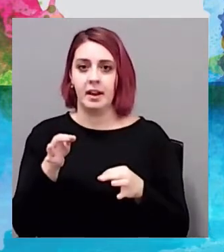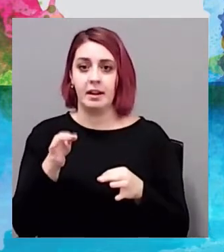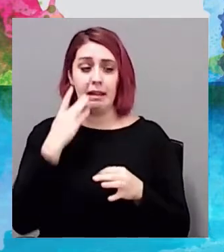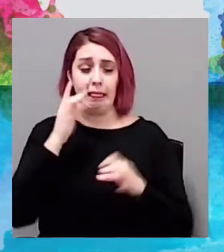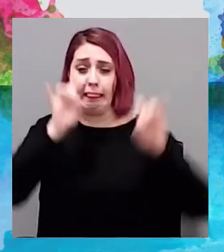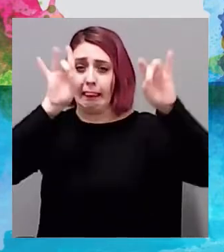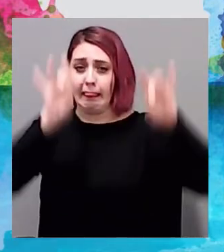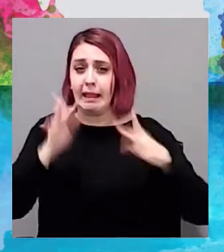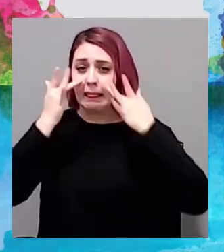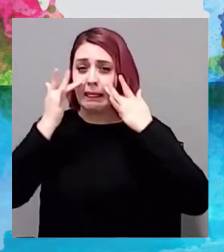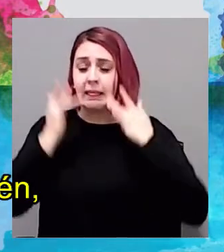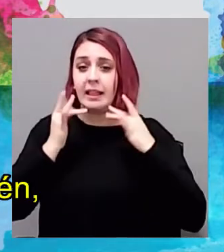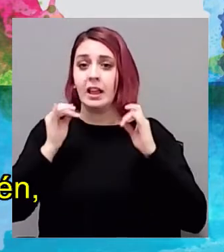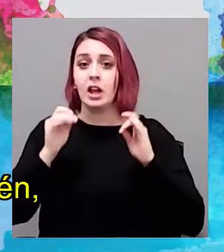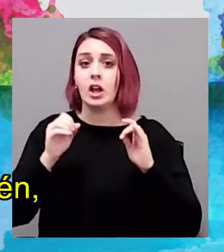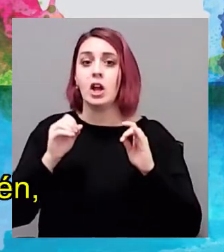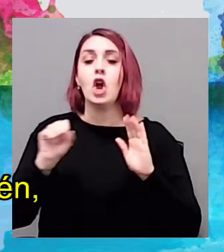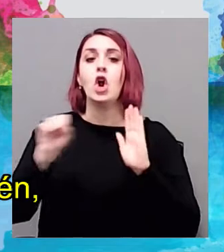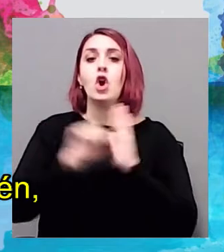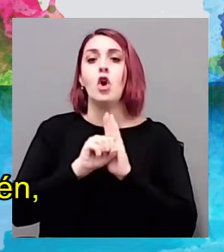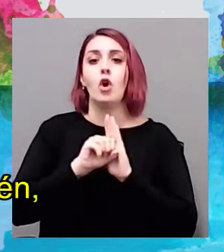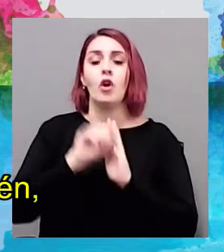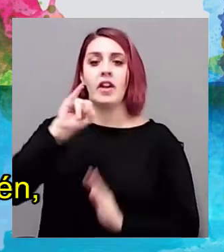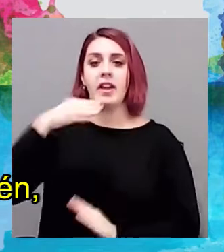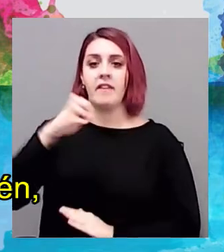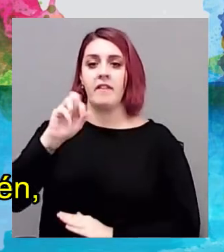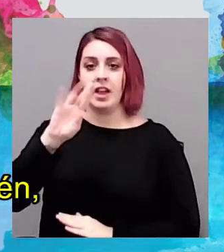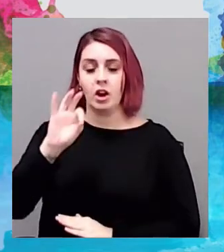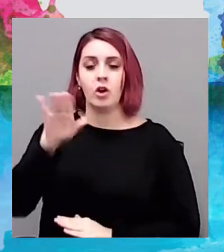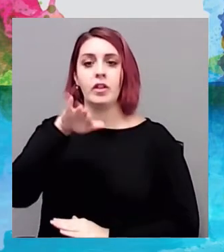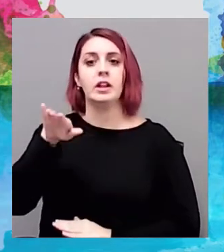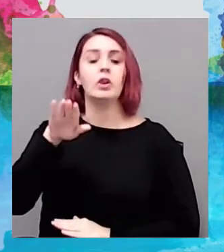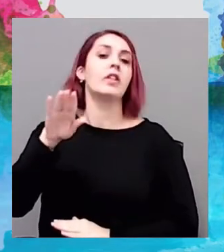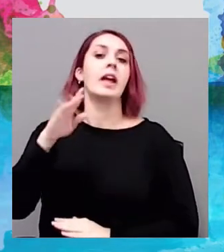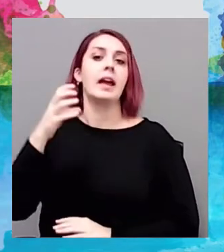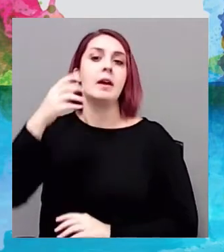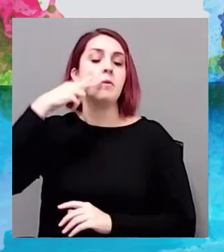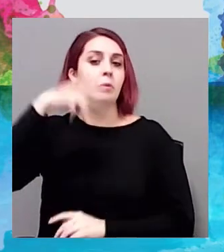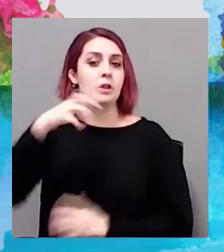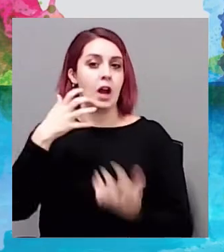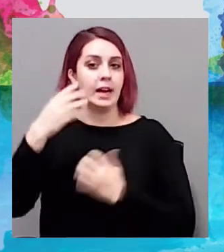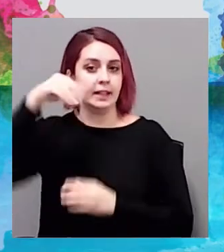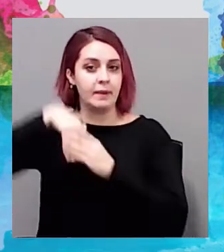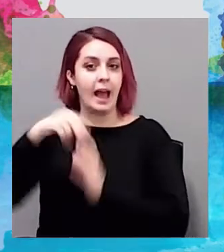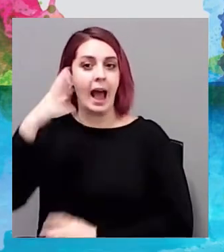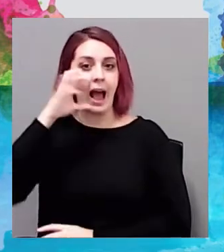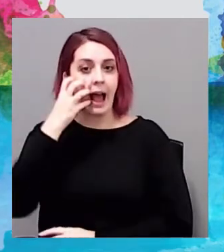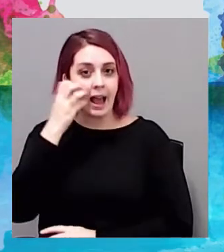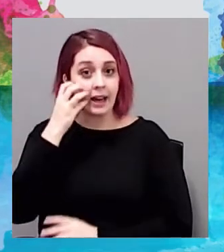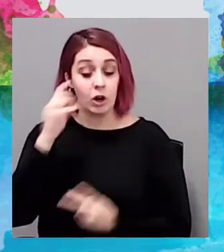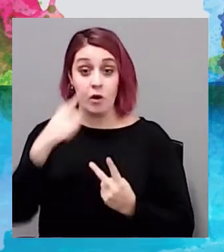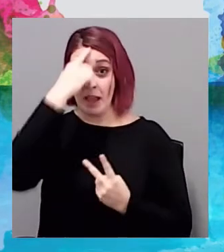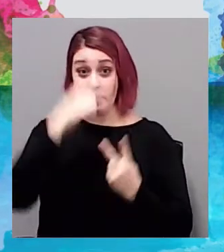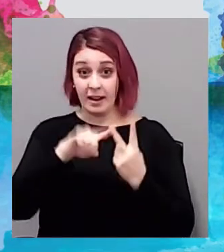que un lobo ibero que se encuentra en el Museo de Arte Ibero de Jaén, y en las 2 siguientes fotos hay